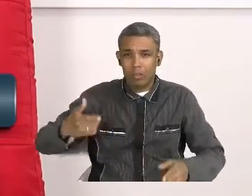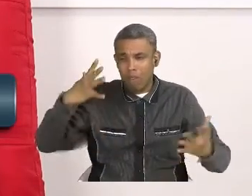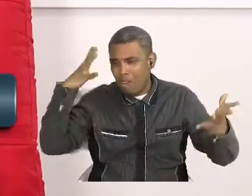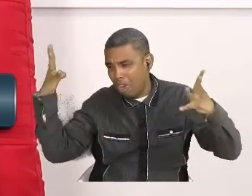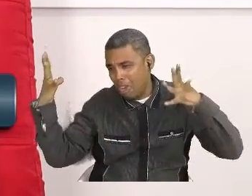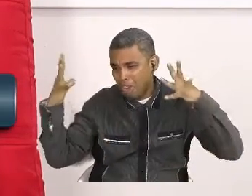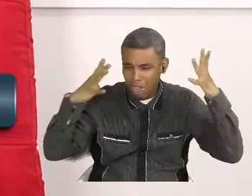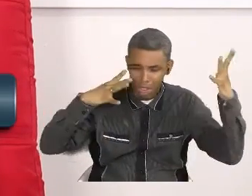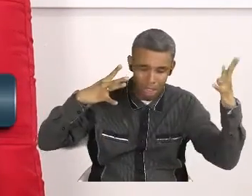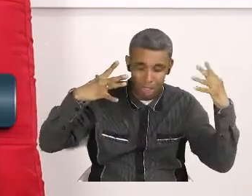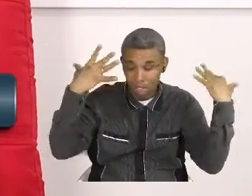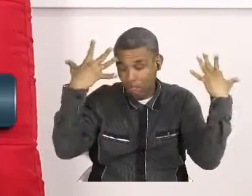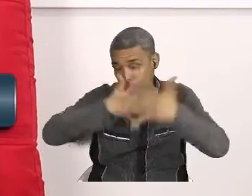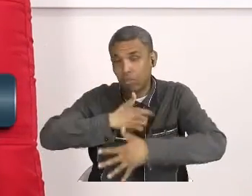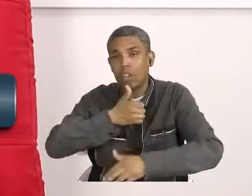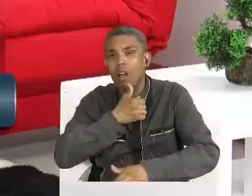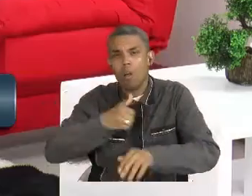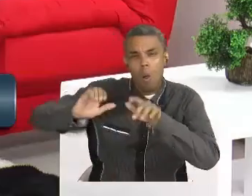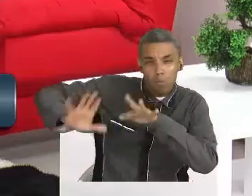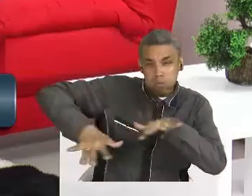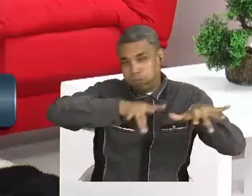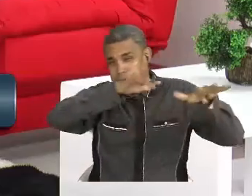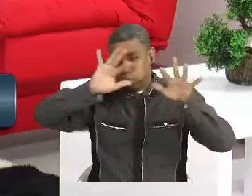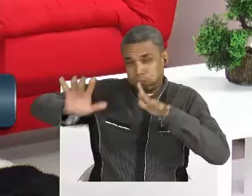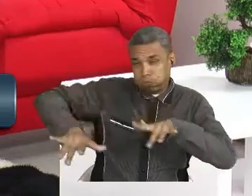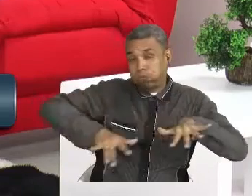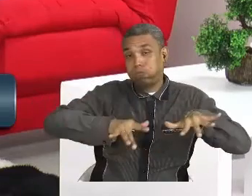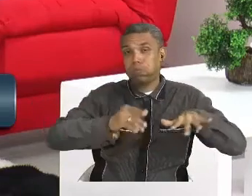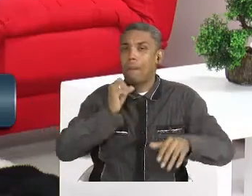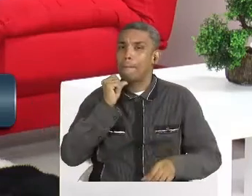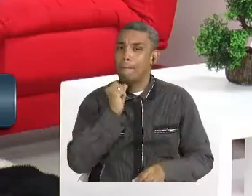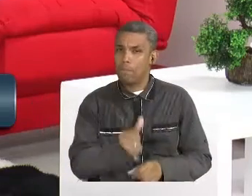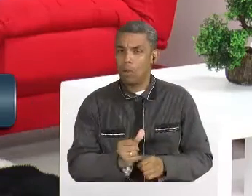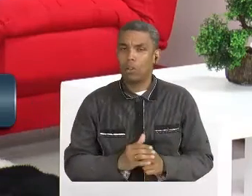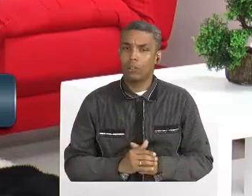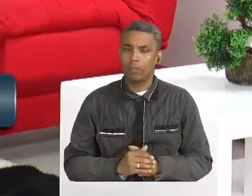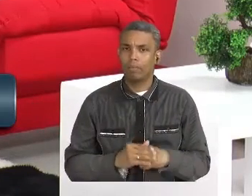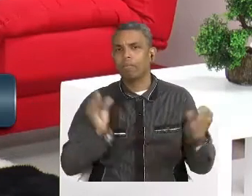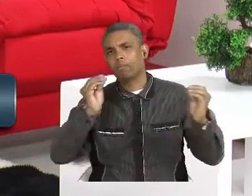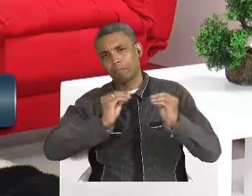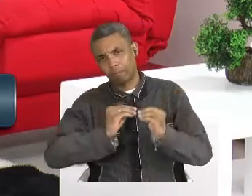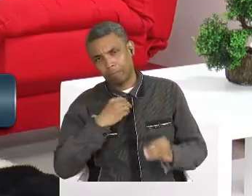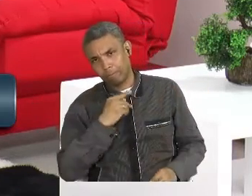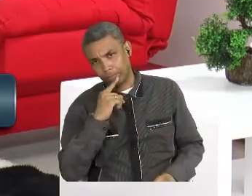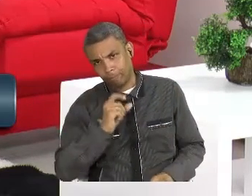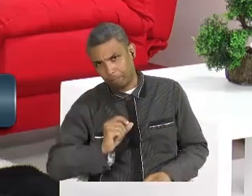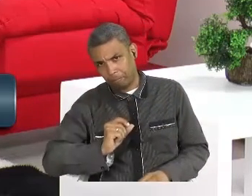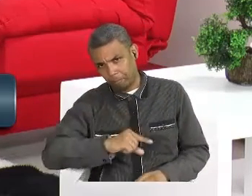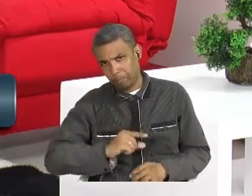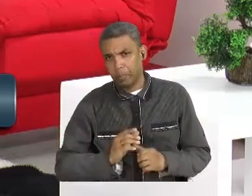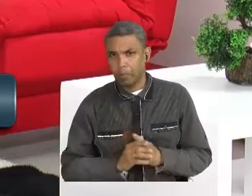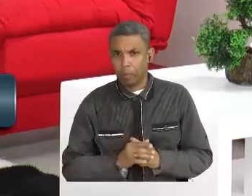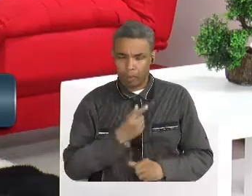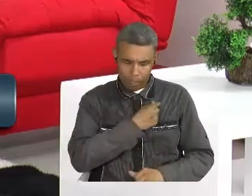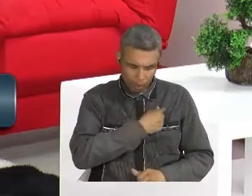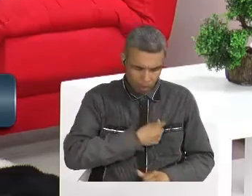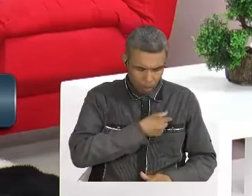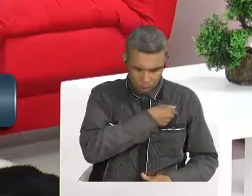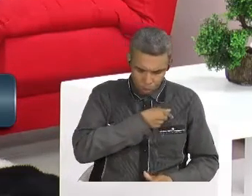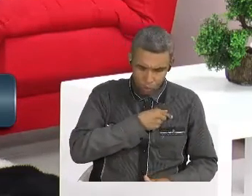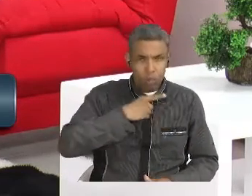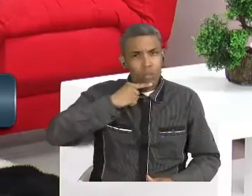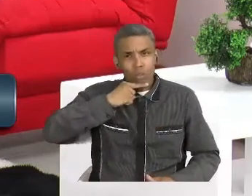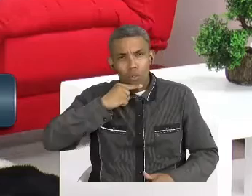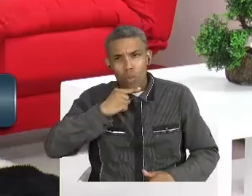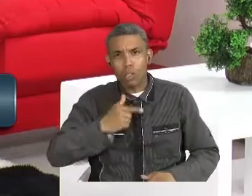mano. Cuéntanos, Oscar, un poco más sobre el tema de la Cruz Roja en términos de alarma. ¿Cómo es